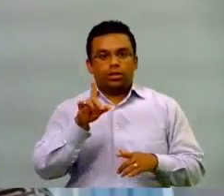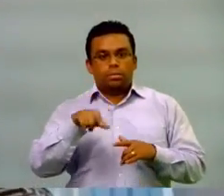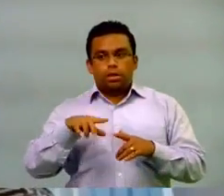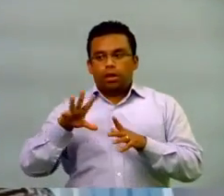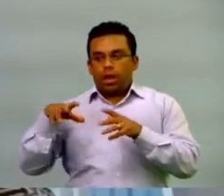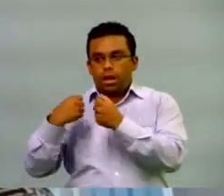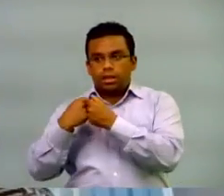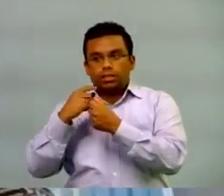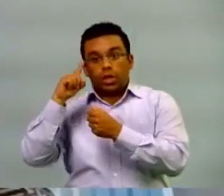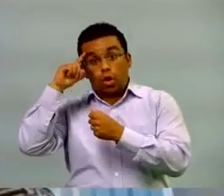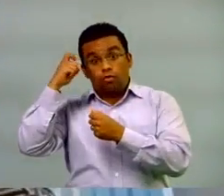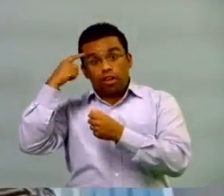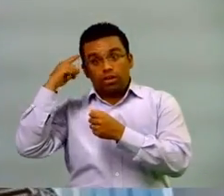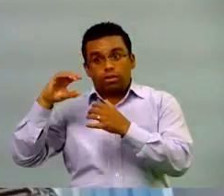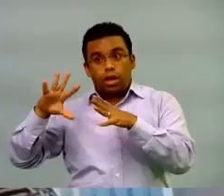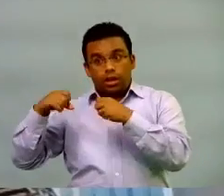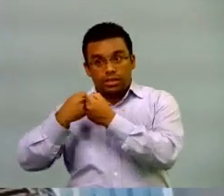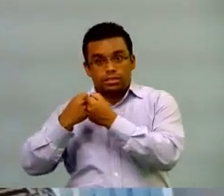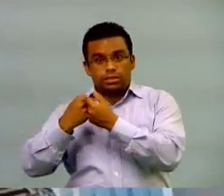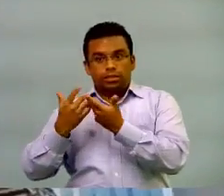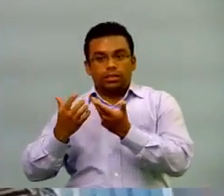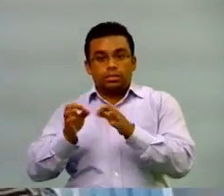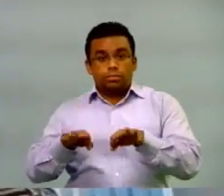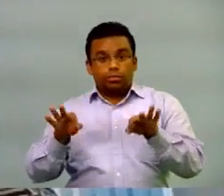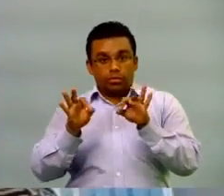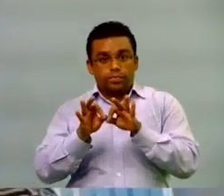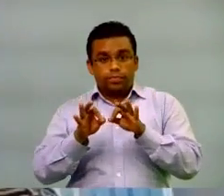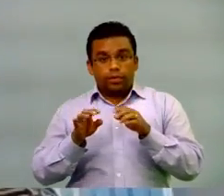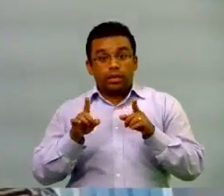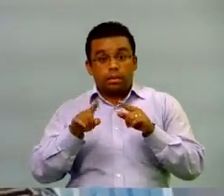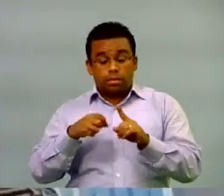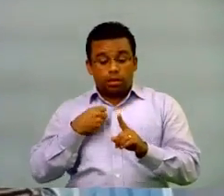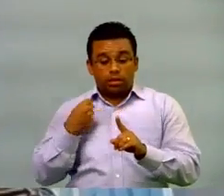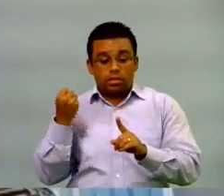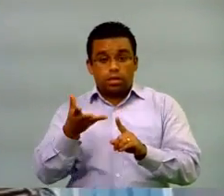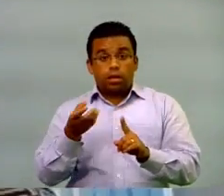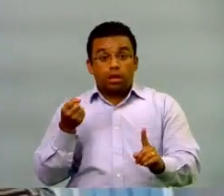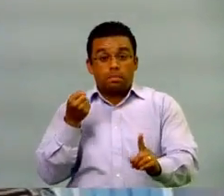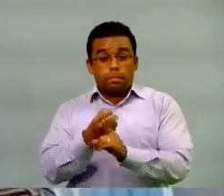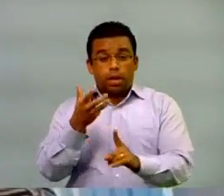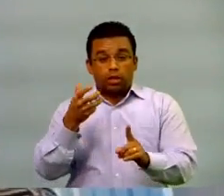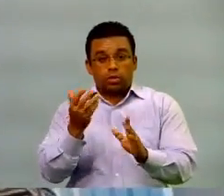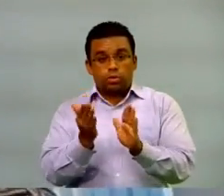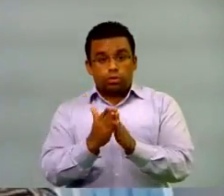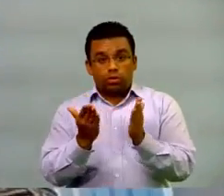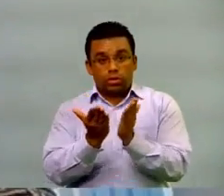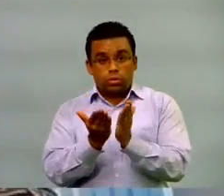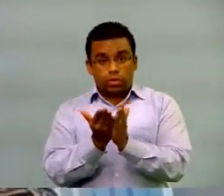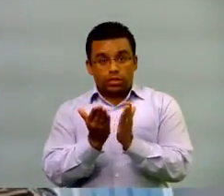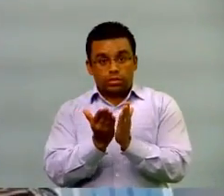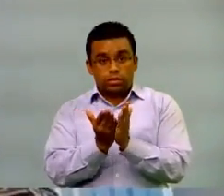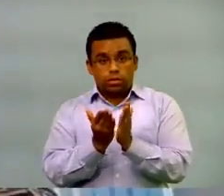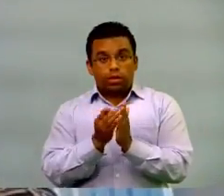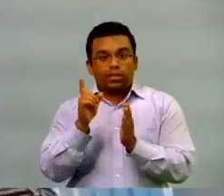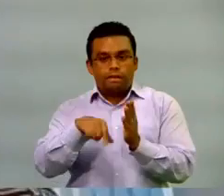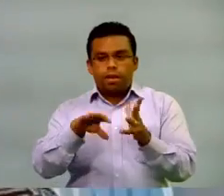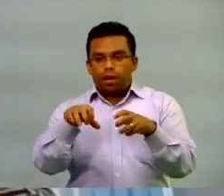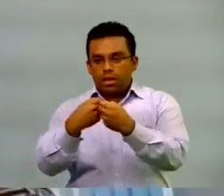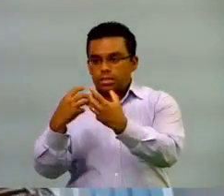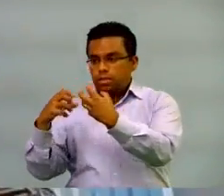gobiernos. Nosotros entendemos que para poder generar impacto en la educación tenemos que hacerlo en alianza con